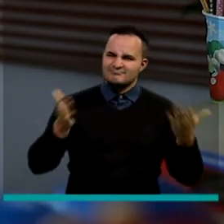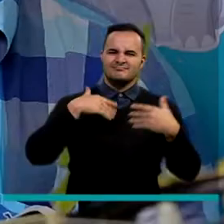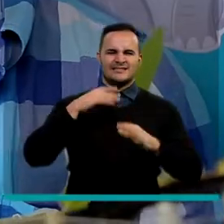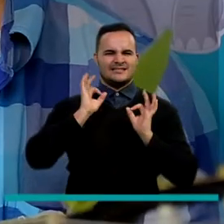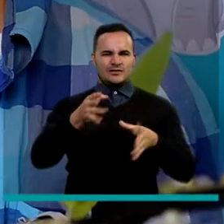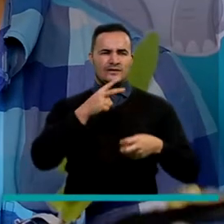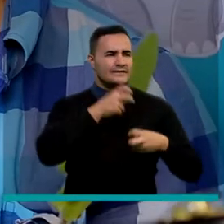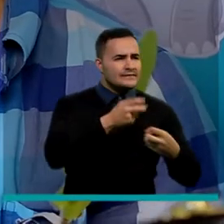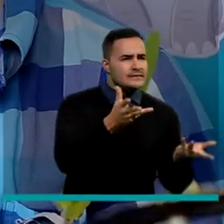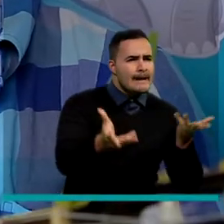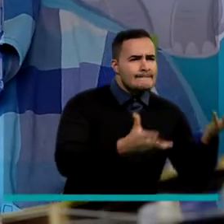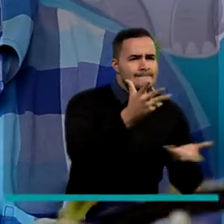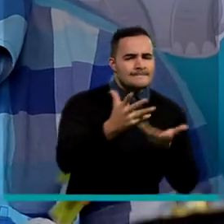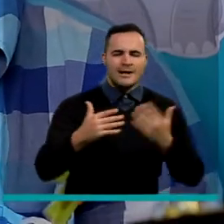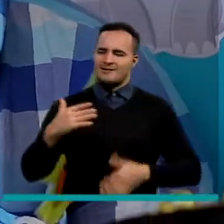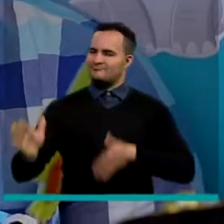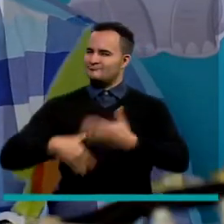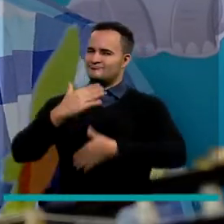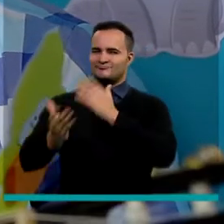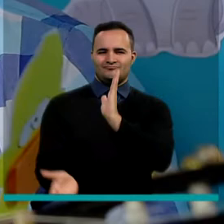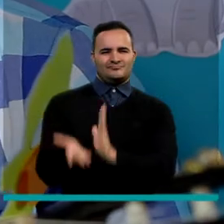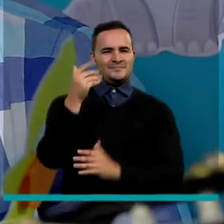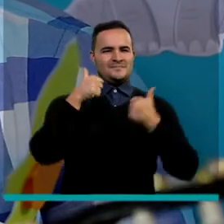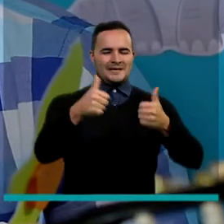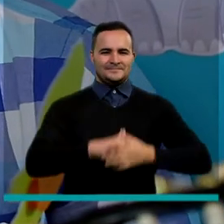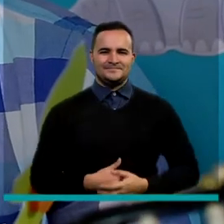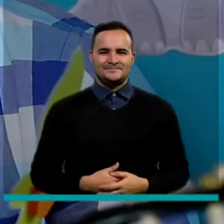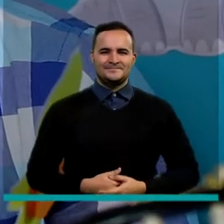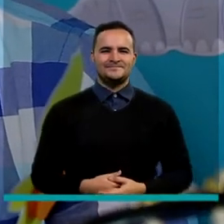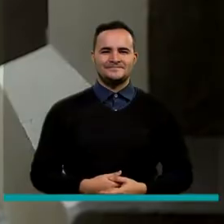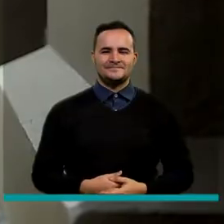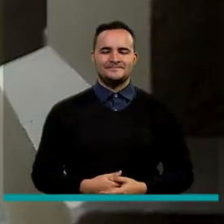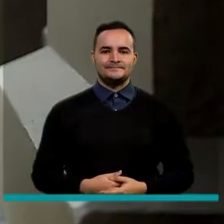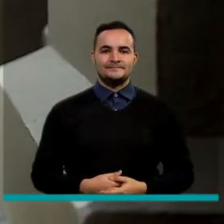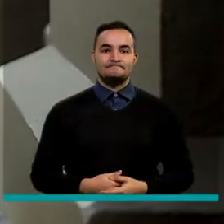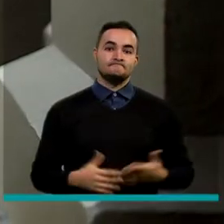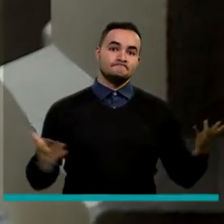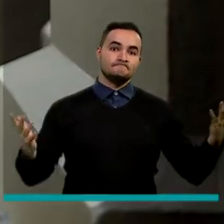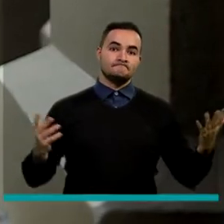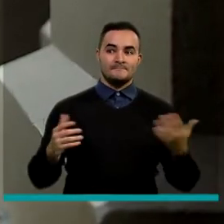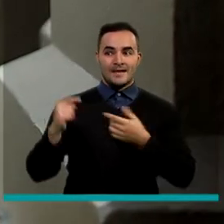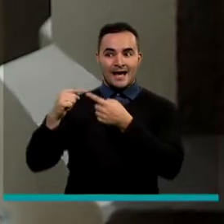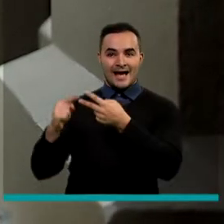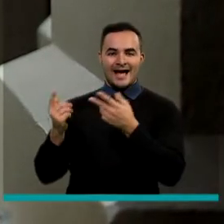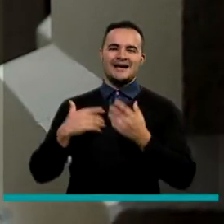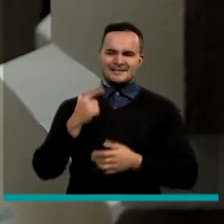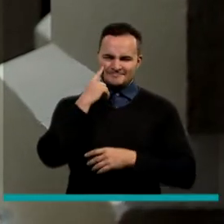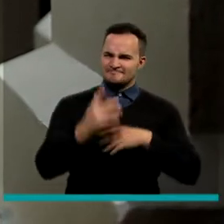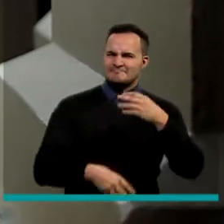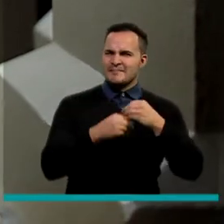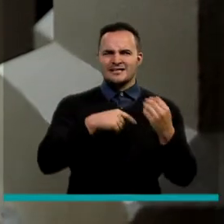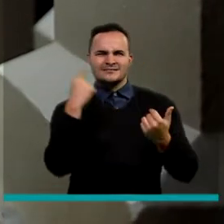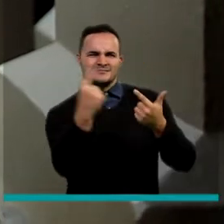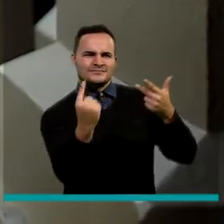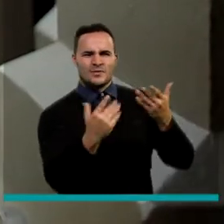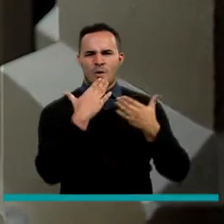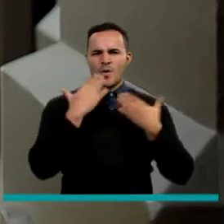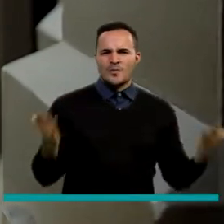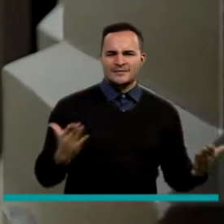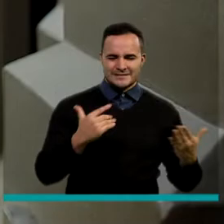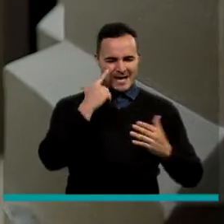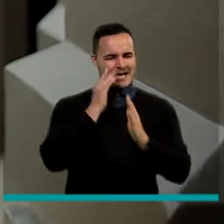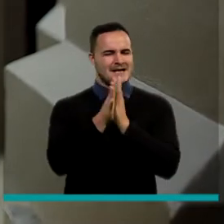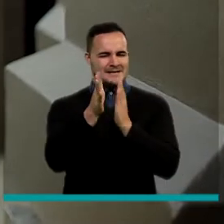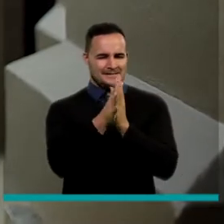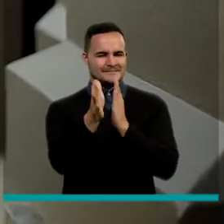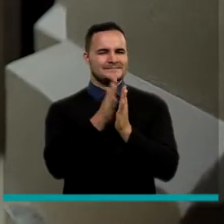situación tan difícil que nos ha llevado esta pandemia. ¡Chao! ¡Nos vemos! Y ahora, en Medellín Conecta TV, es tiempo de conocer